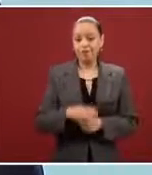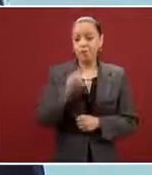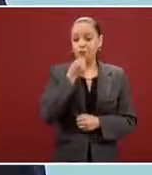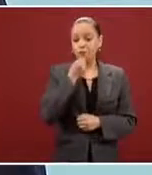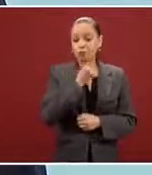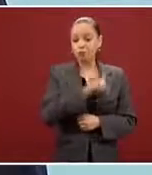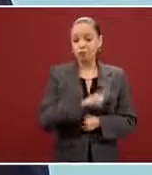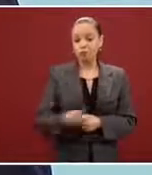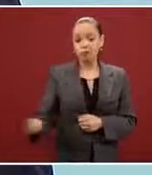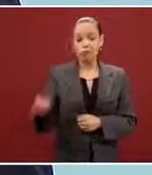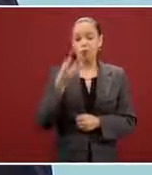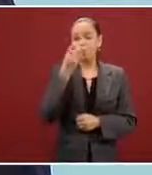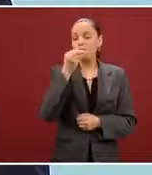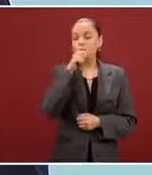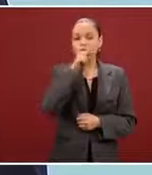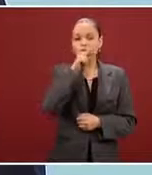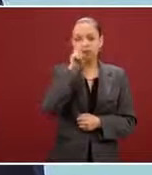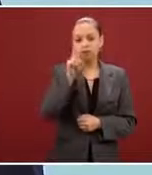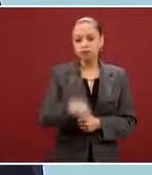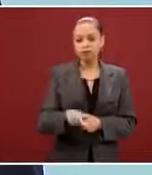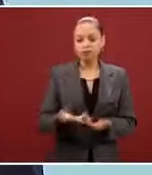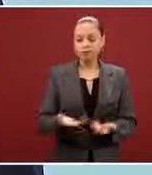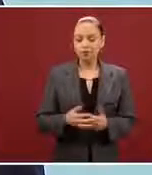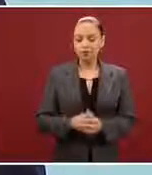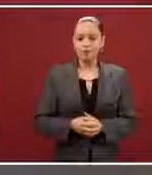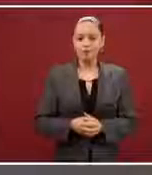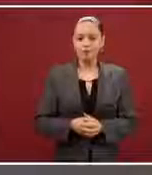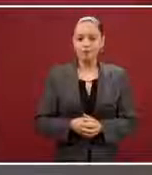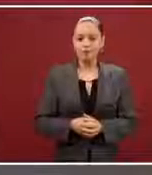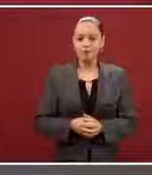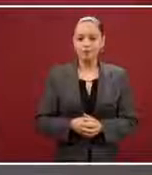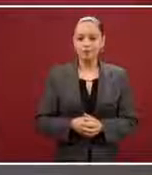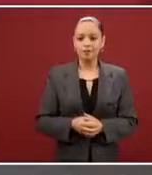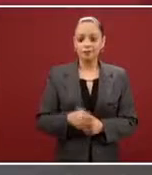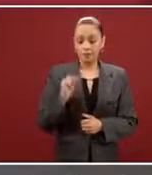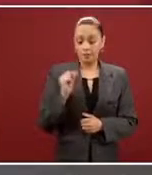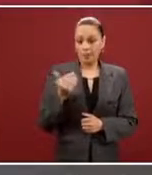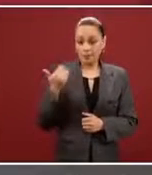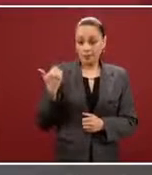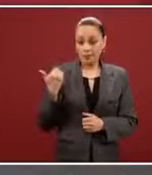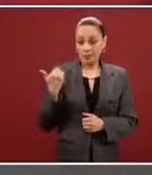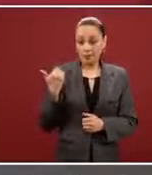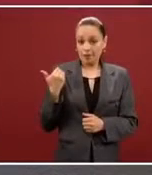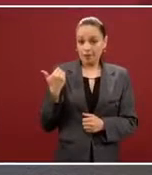nos preocupan mucho los niños. Y hace poco,